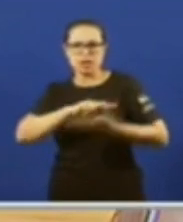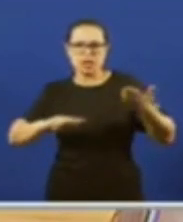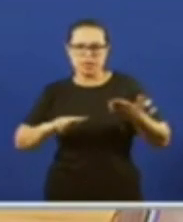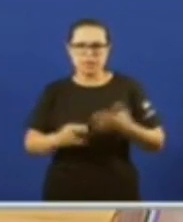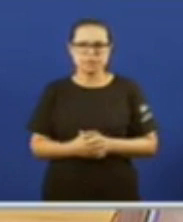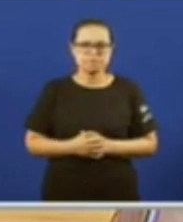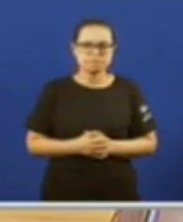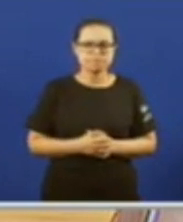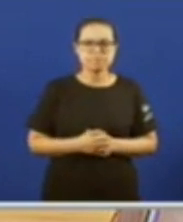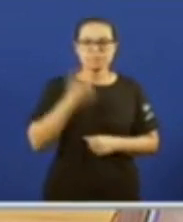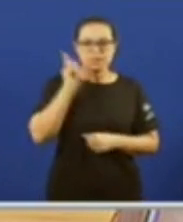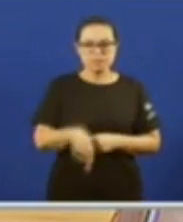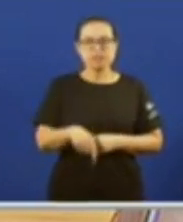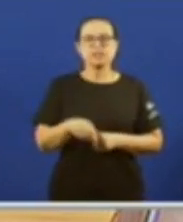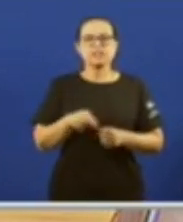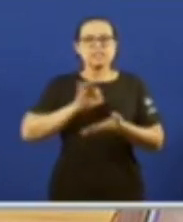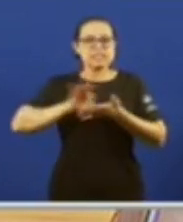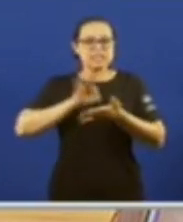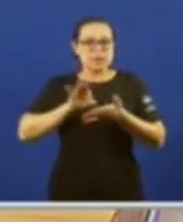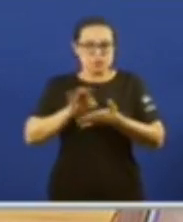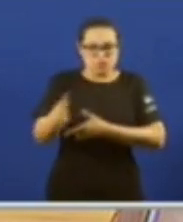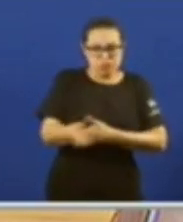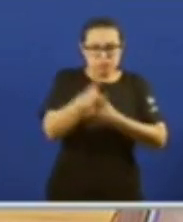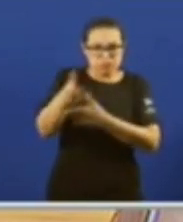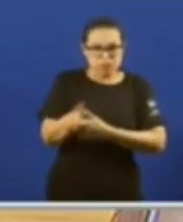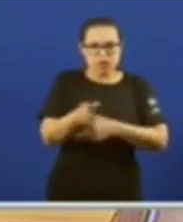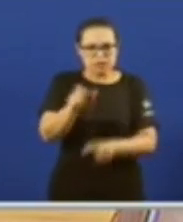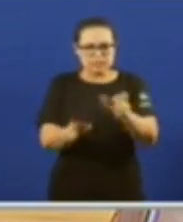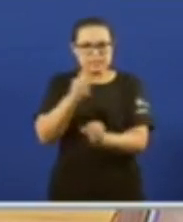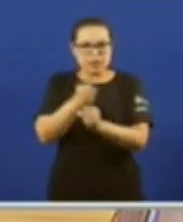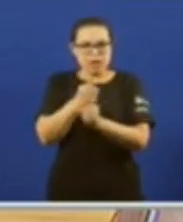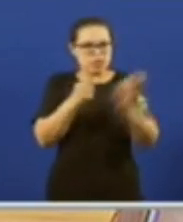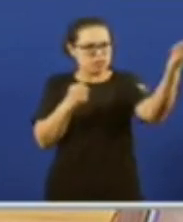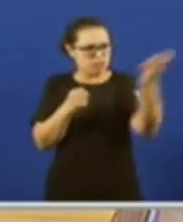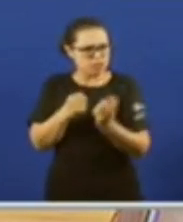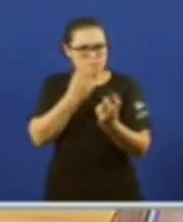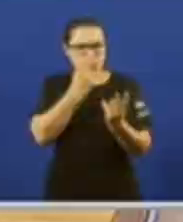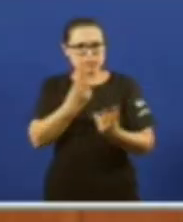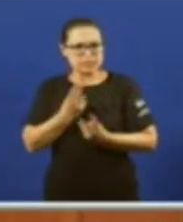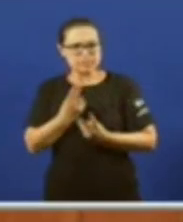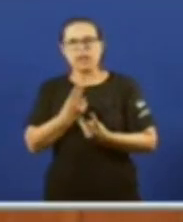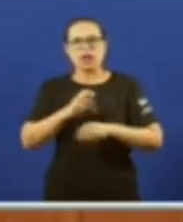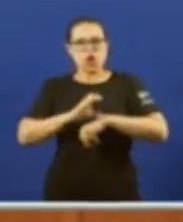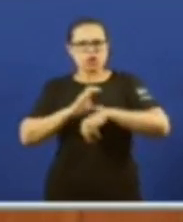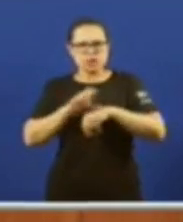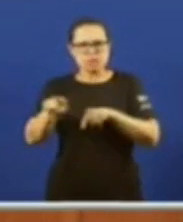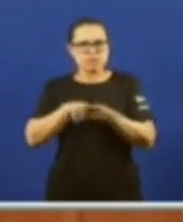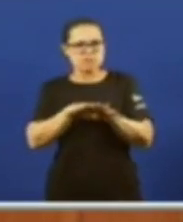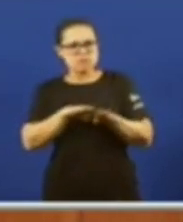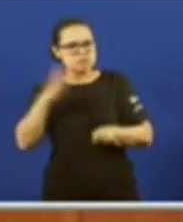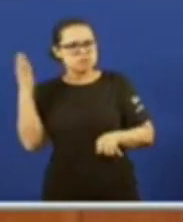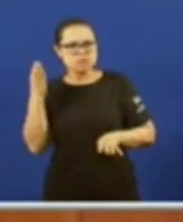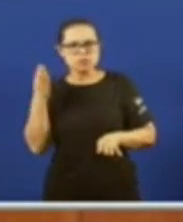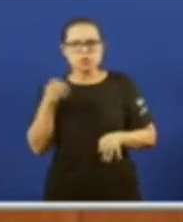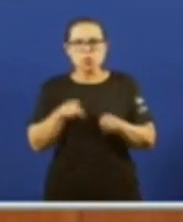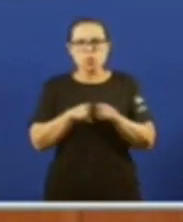Tamén foron os propios traballadores do Servicio de Extinción quen criticaron a visita da conselleira, que non o criticou o BNG. Foron eles quen dixeron que